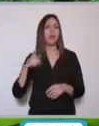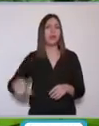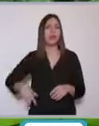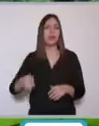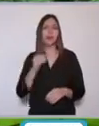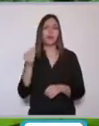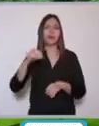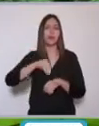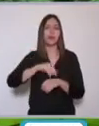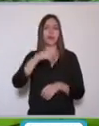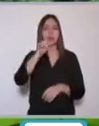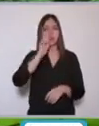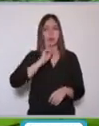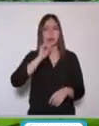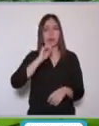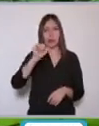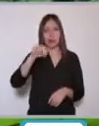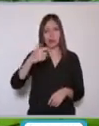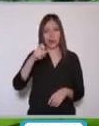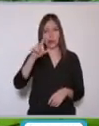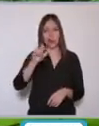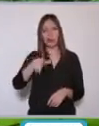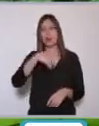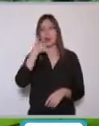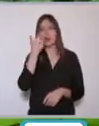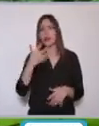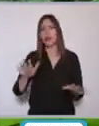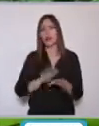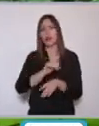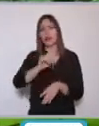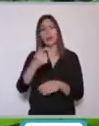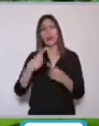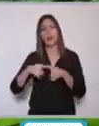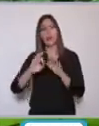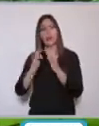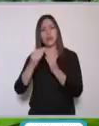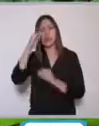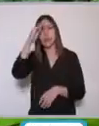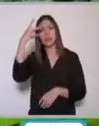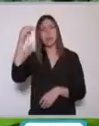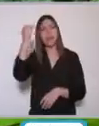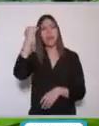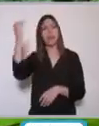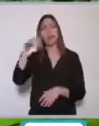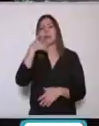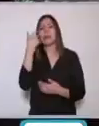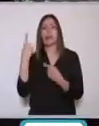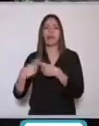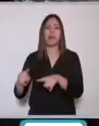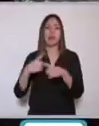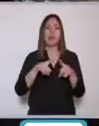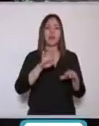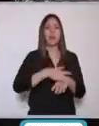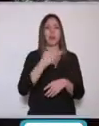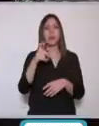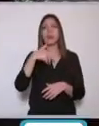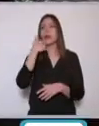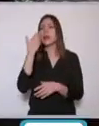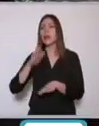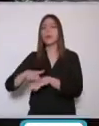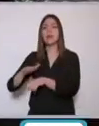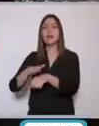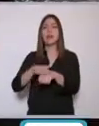Merkel y que ellos iban a buscar un camino distinto, con otras ideas, con otras propuestas, y sobre todo ellos buscaban hacerse de la mayoría y pues